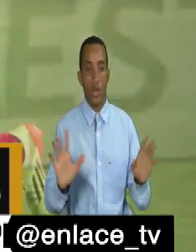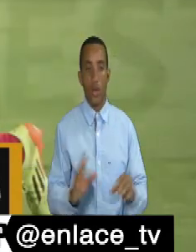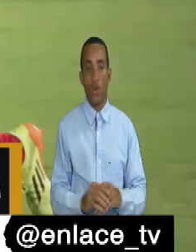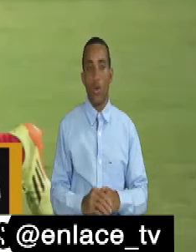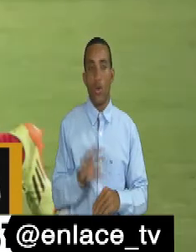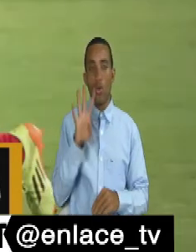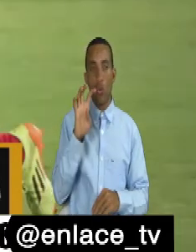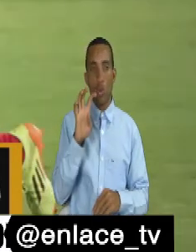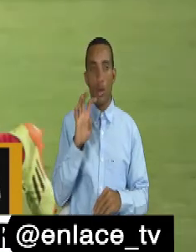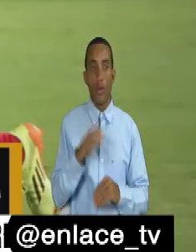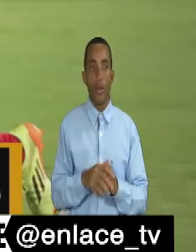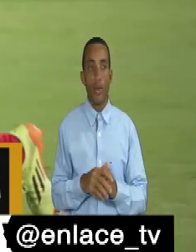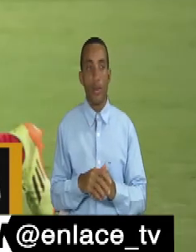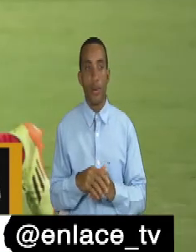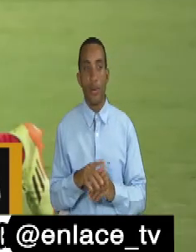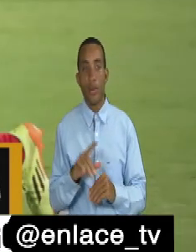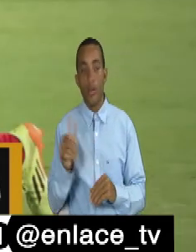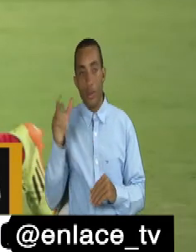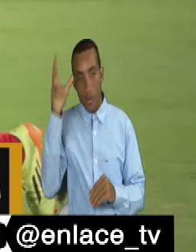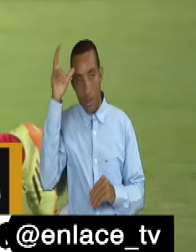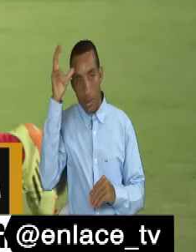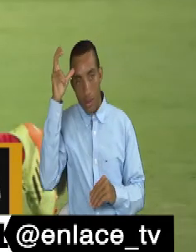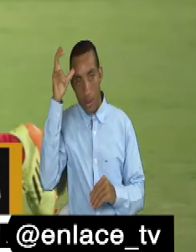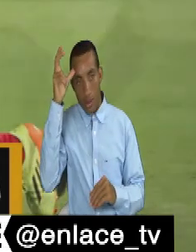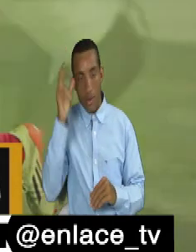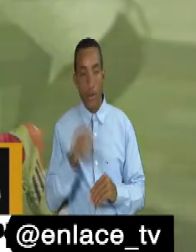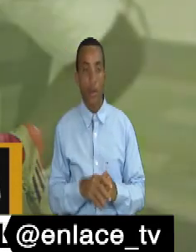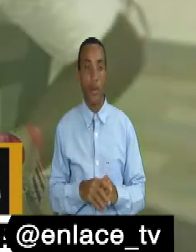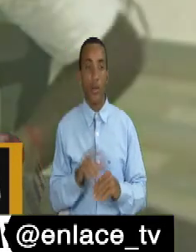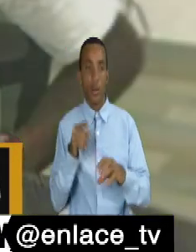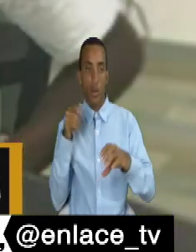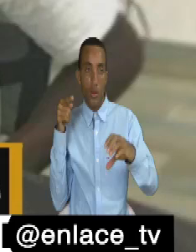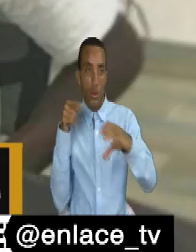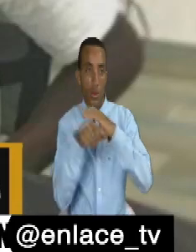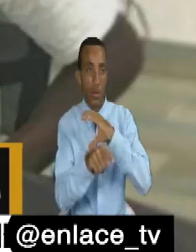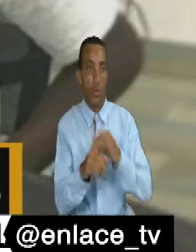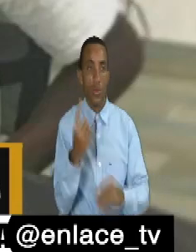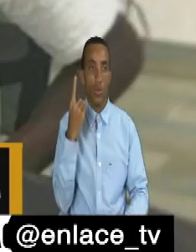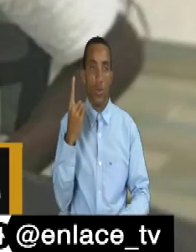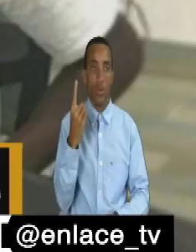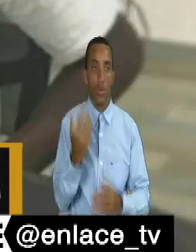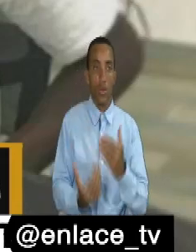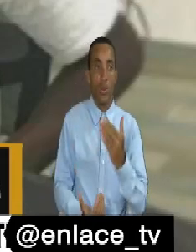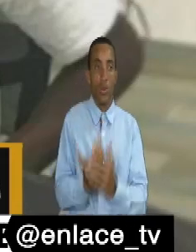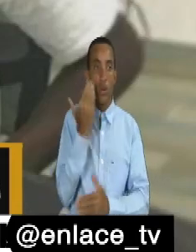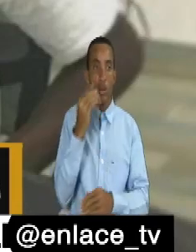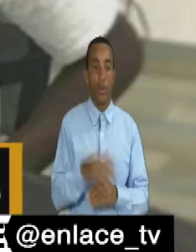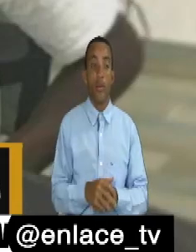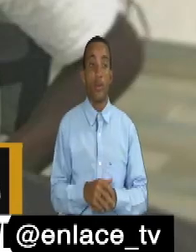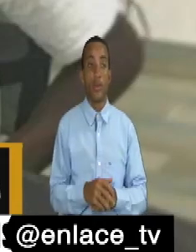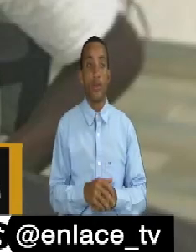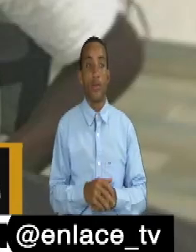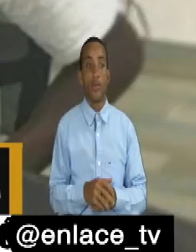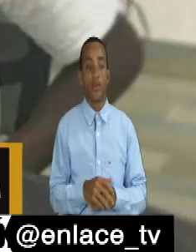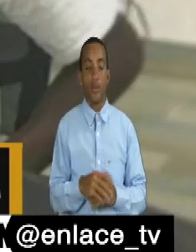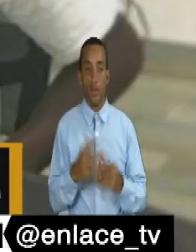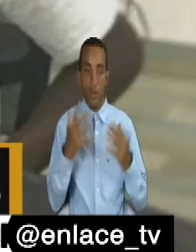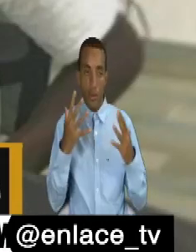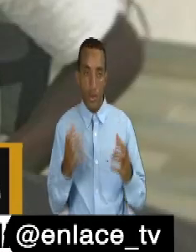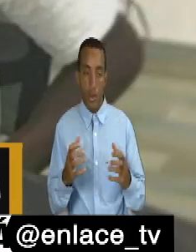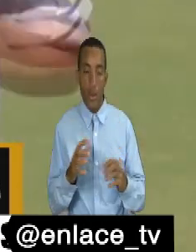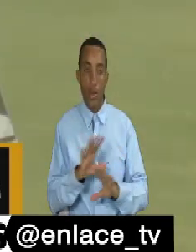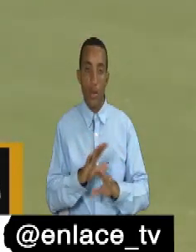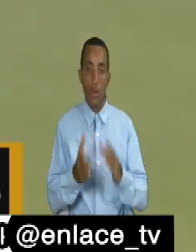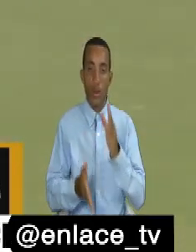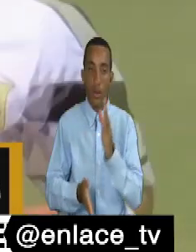en el primer semestre con el América de Cali y marcó un gol. Con este nuevo jugador, el club aurinegro busca suplir el vacío que dejó